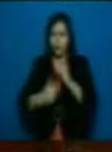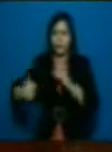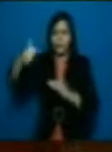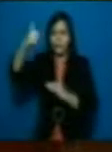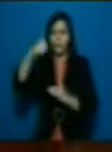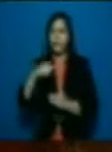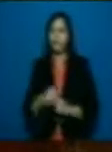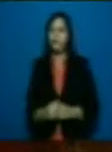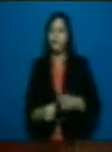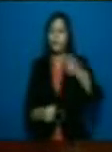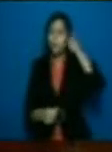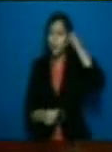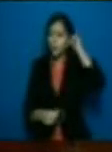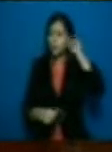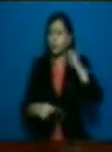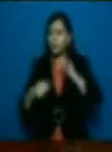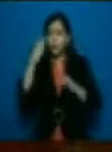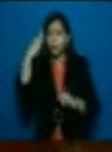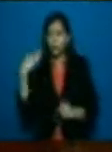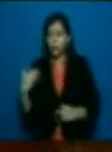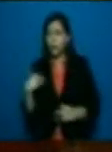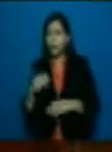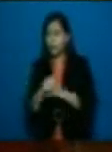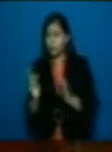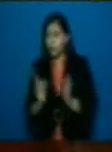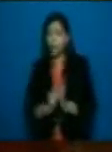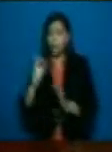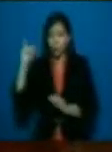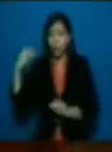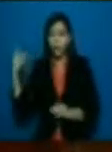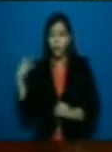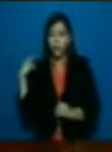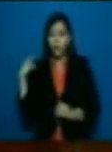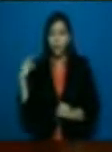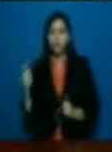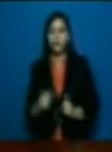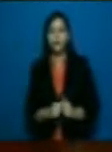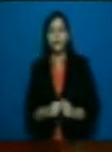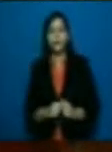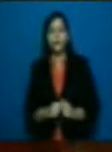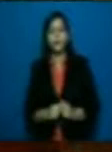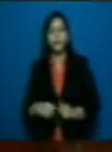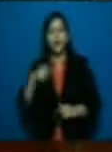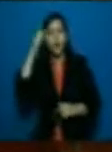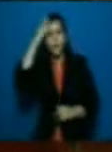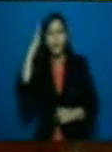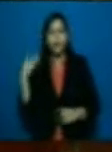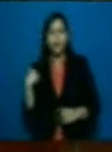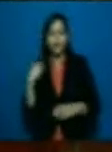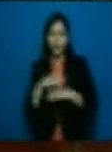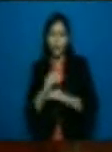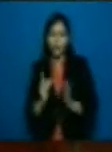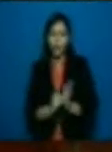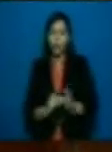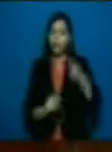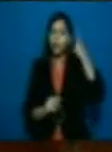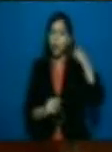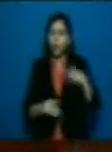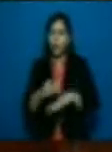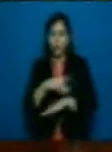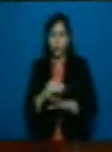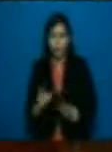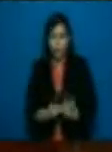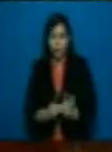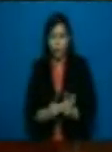señores diputados miembros de la junta directiva señoras diputadas señores diputados